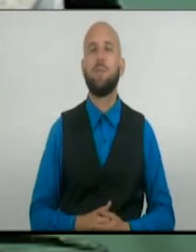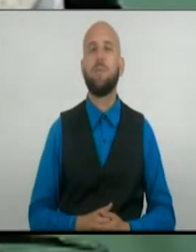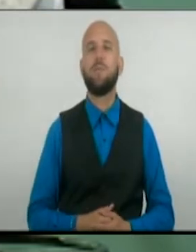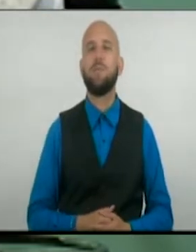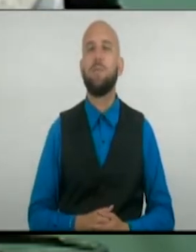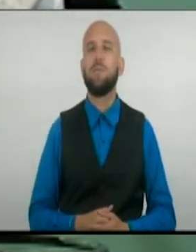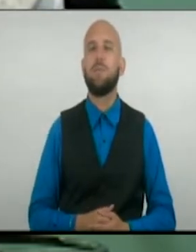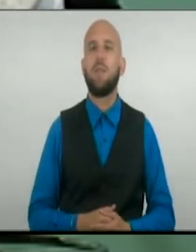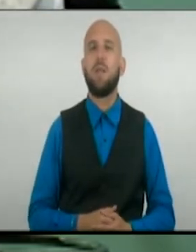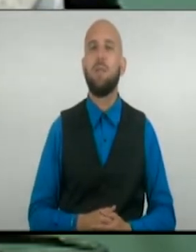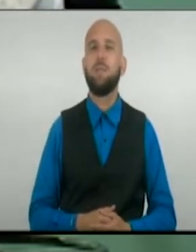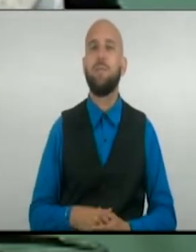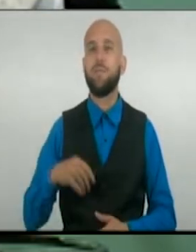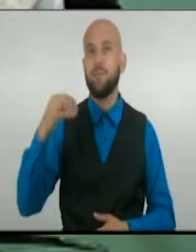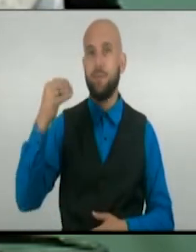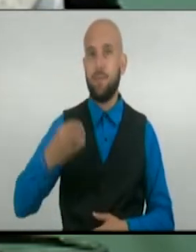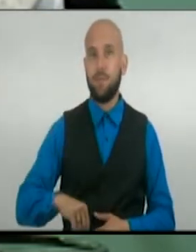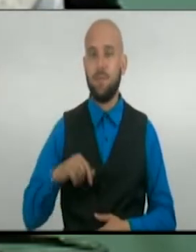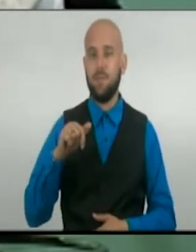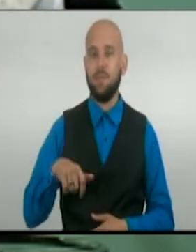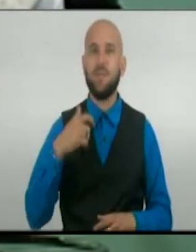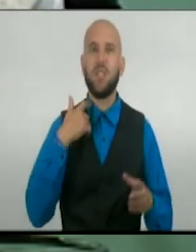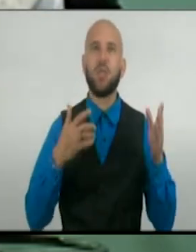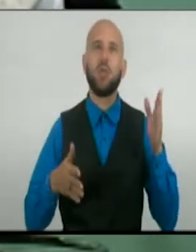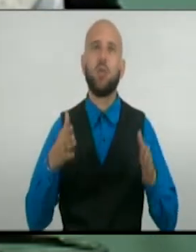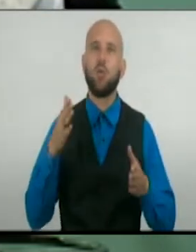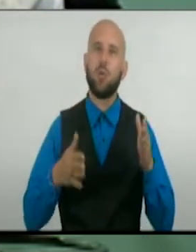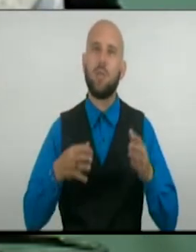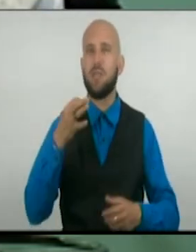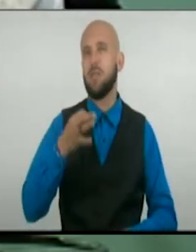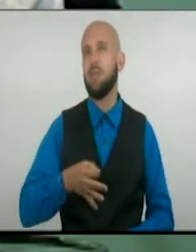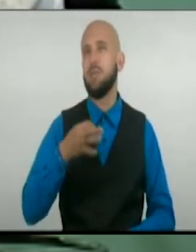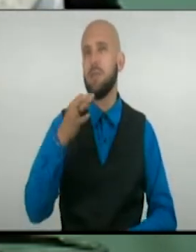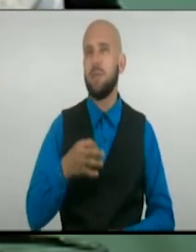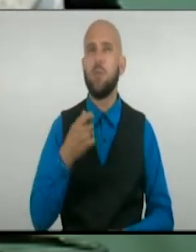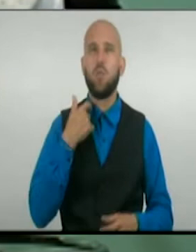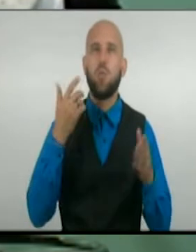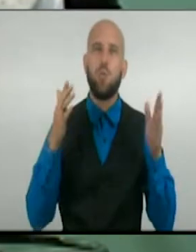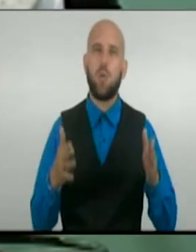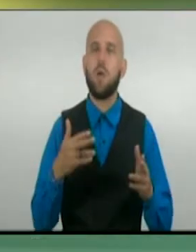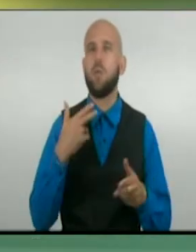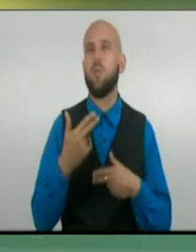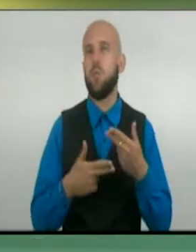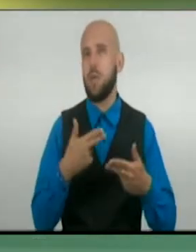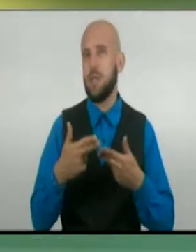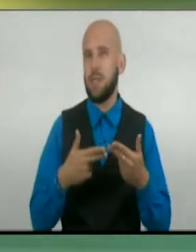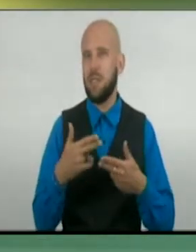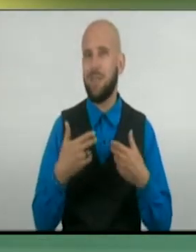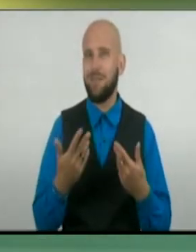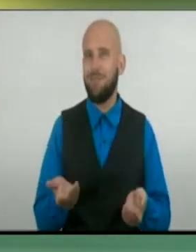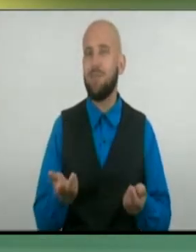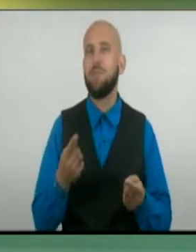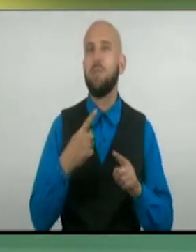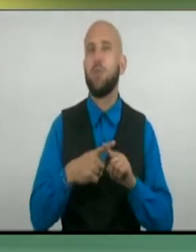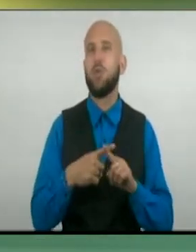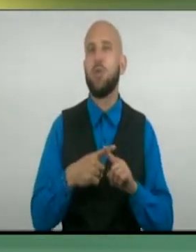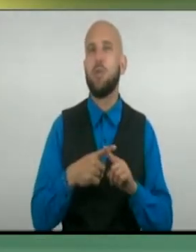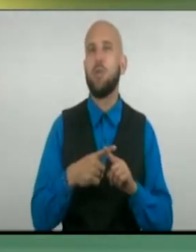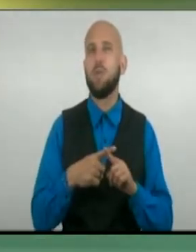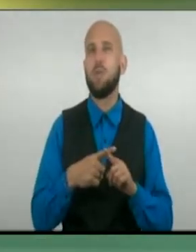y nosotros aprovechamos en estas jornadas a ver lo hacemos a través de todo el año pero fundamentalmente en estas jornadas para hacer